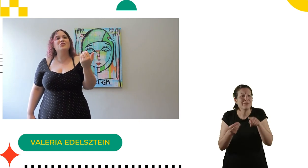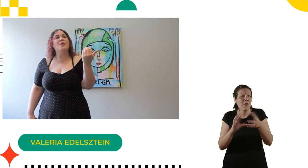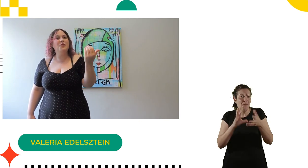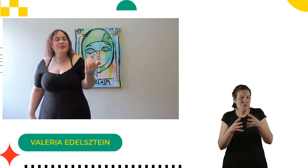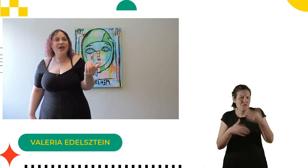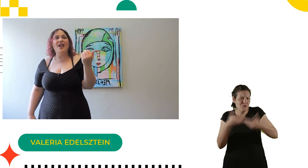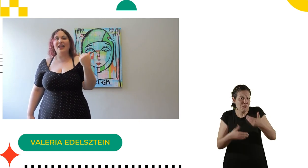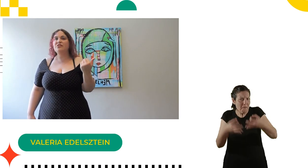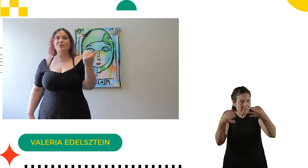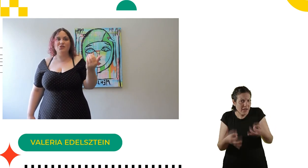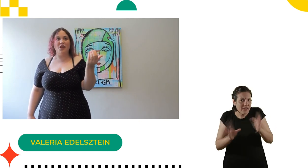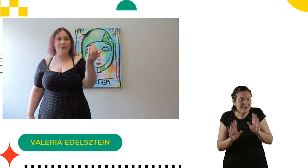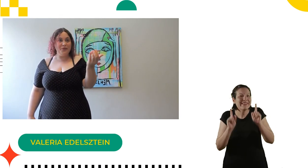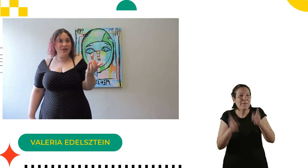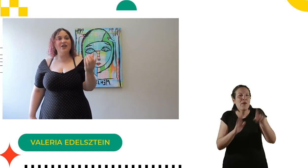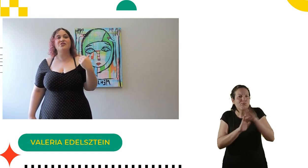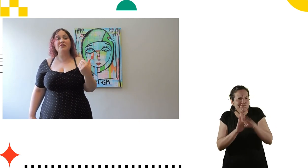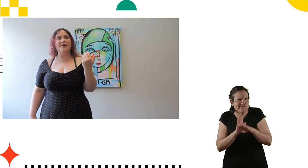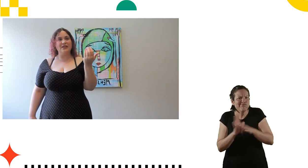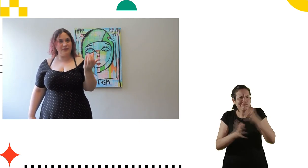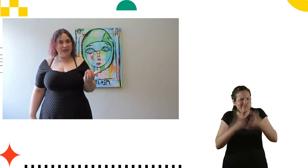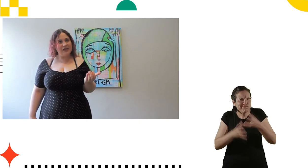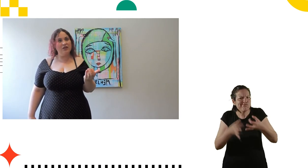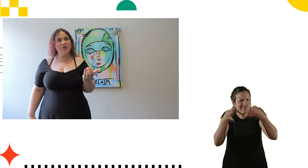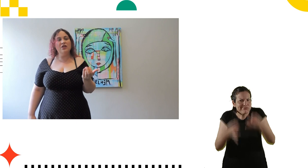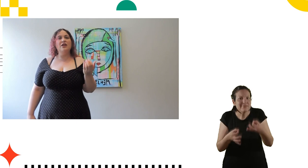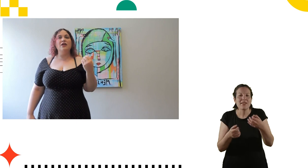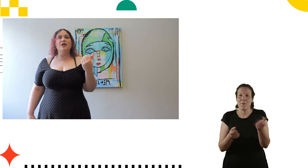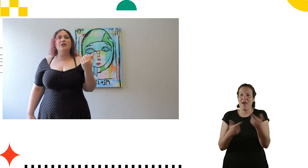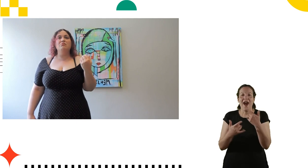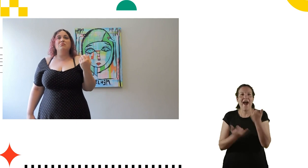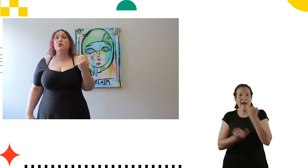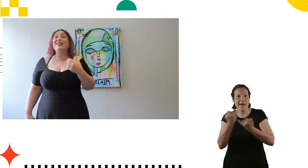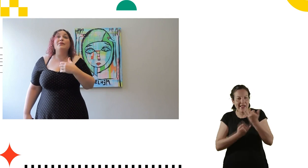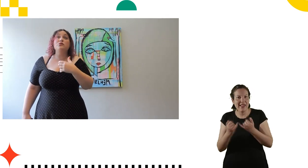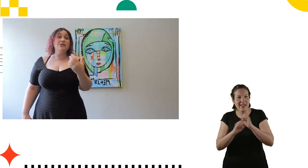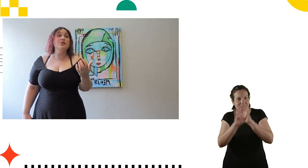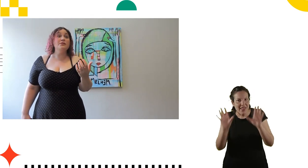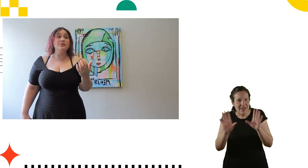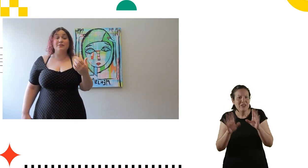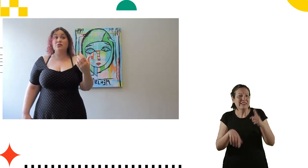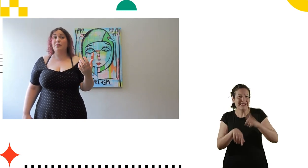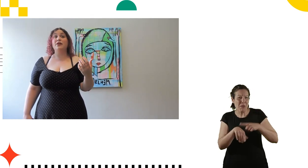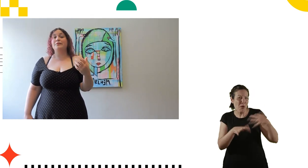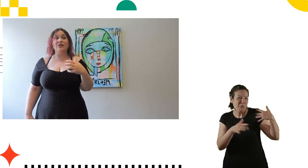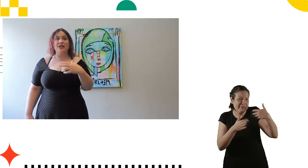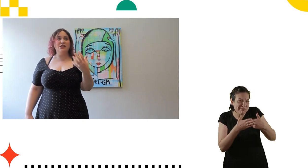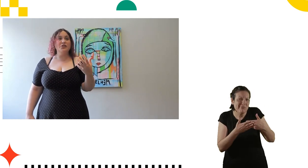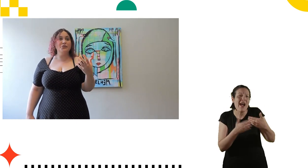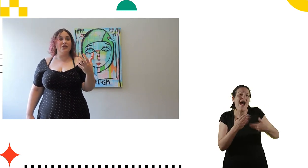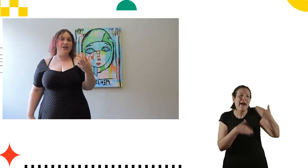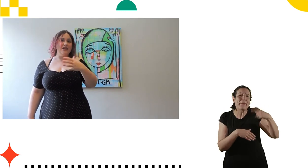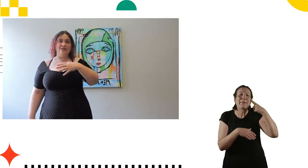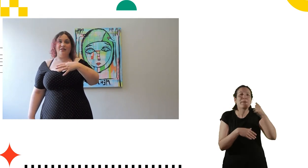modelos que funcionan muy bien, las leyes funcionan muy bien, nos sirve para explicarlo. Y durante muchísimo tiempo se pensó, por ejemplo, que las